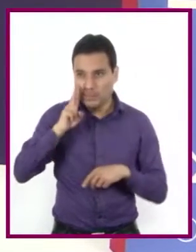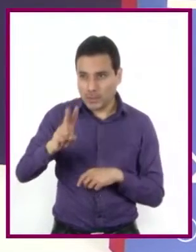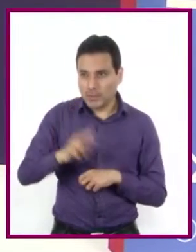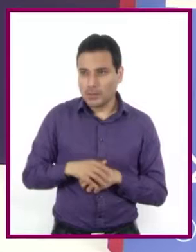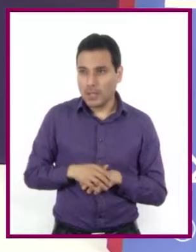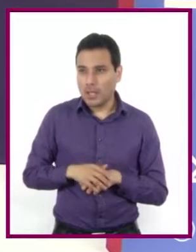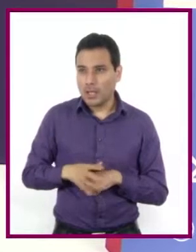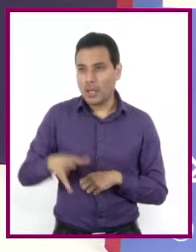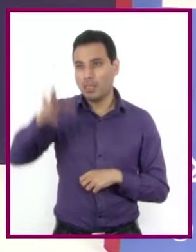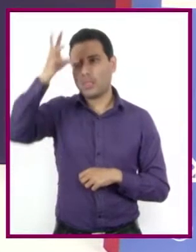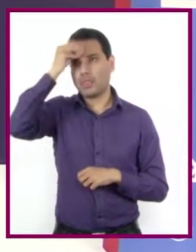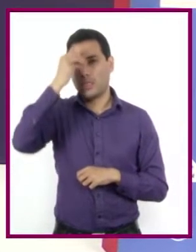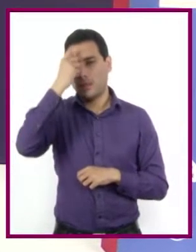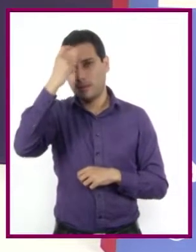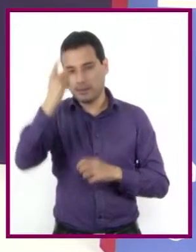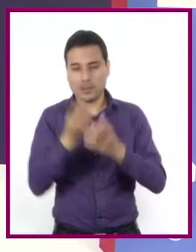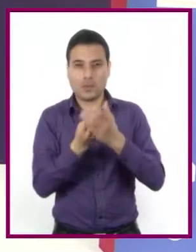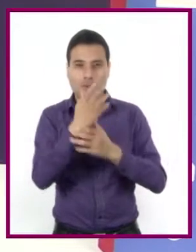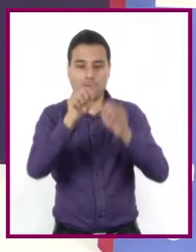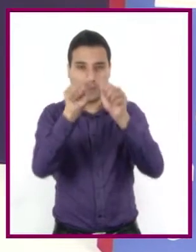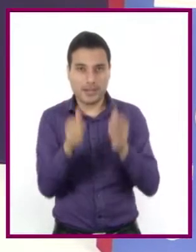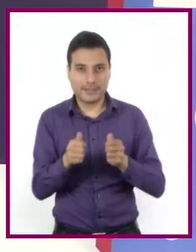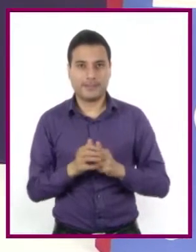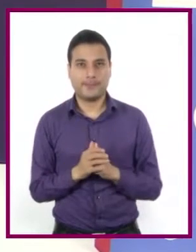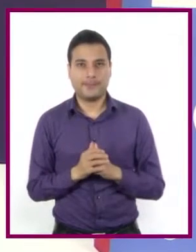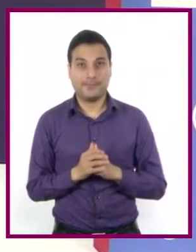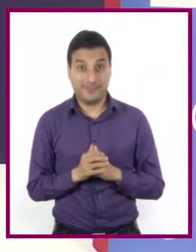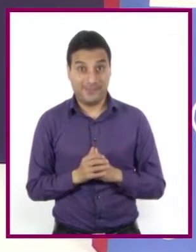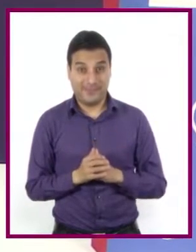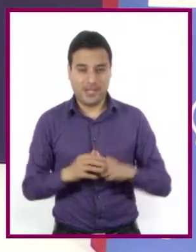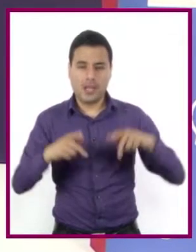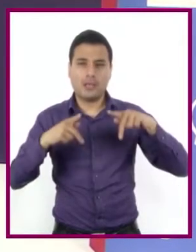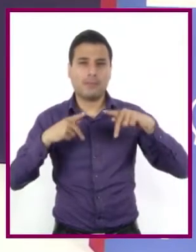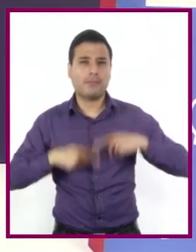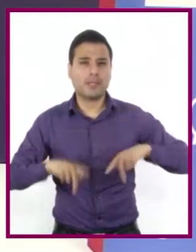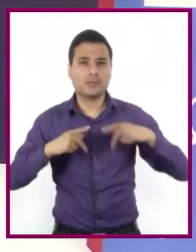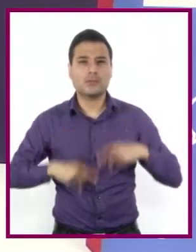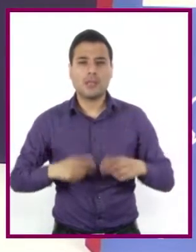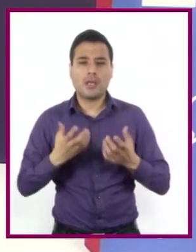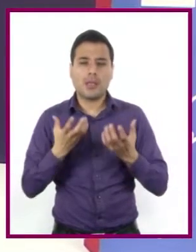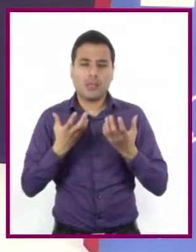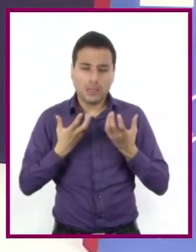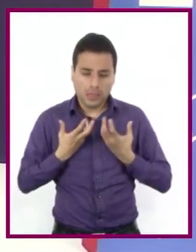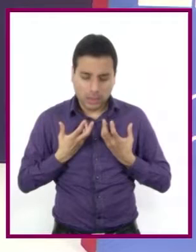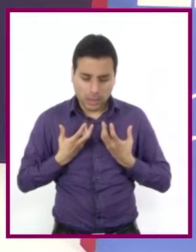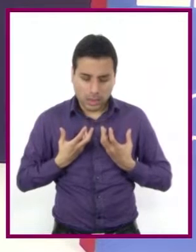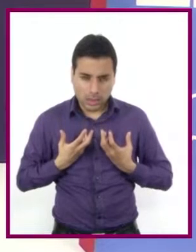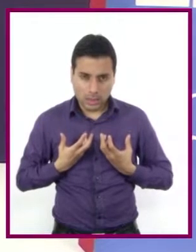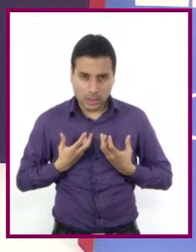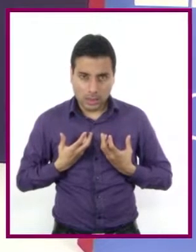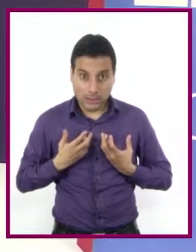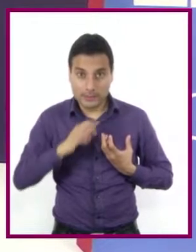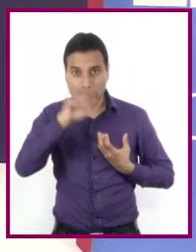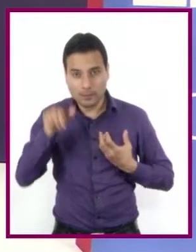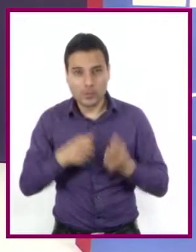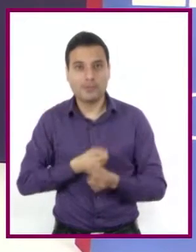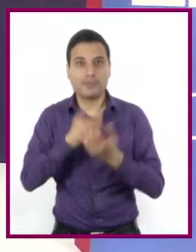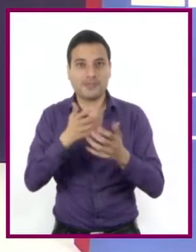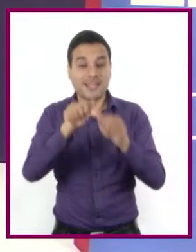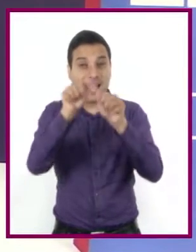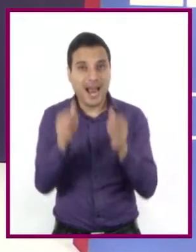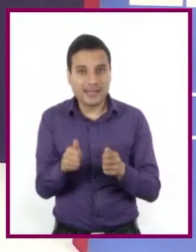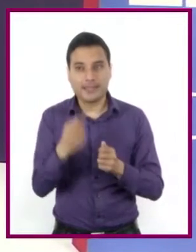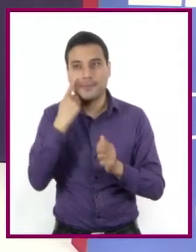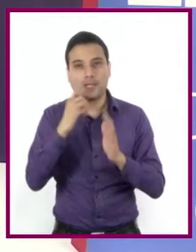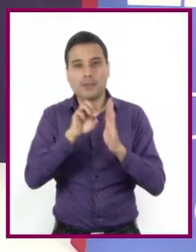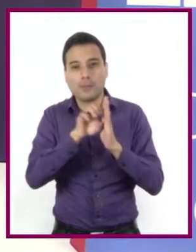época. En consecuencia, este agotamiento emocional también se refleja en las expresiones artísticas, como